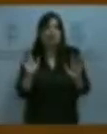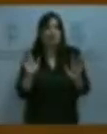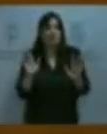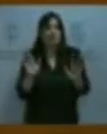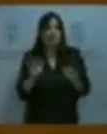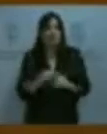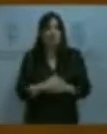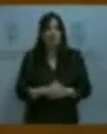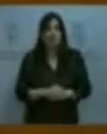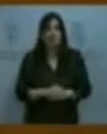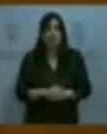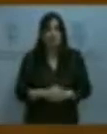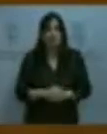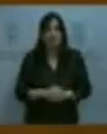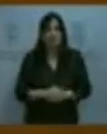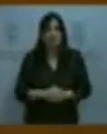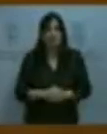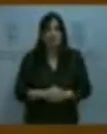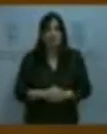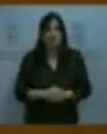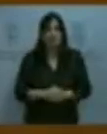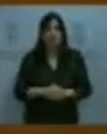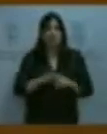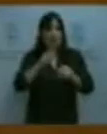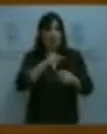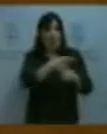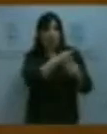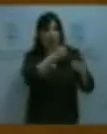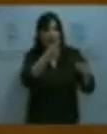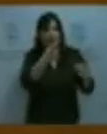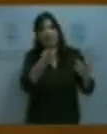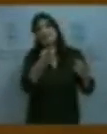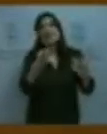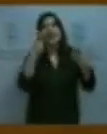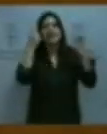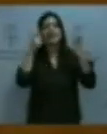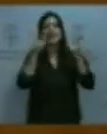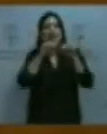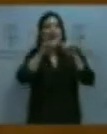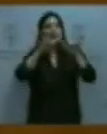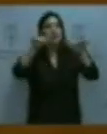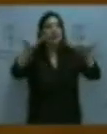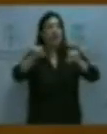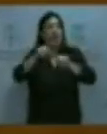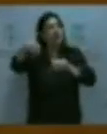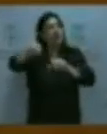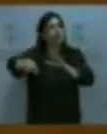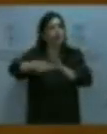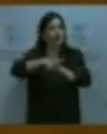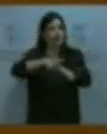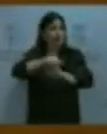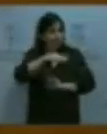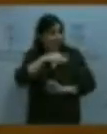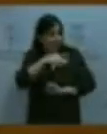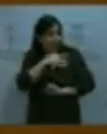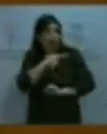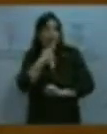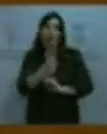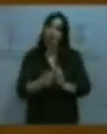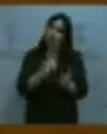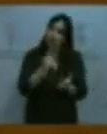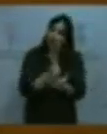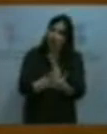dejaron sobrevolar en la opinión pública que había un fraude. Ahora vuelven a criminalizar o vuelven a señalar